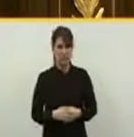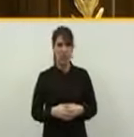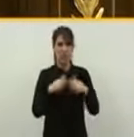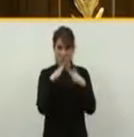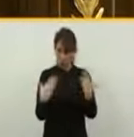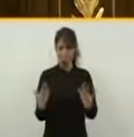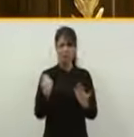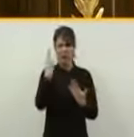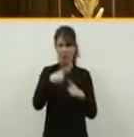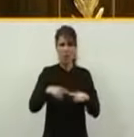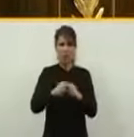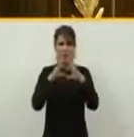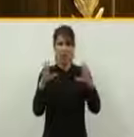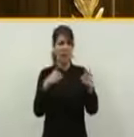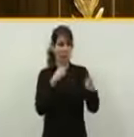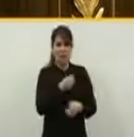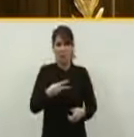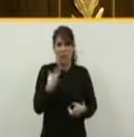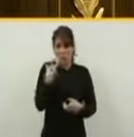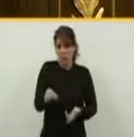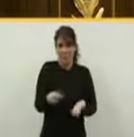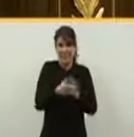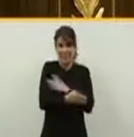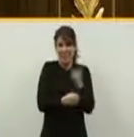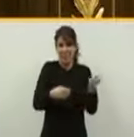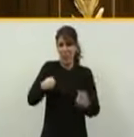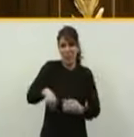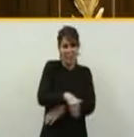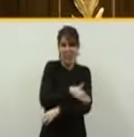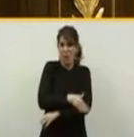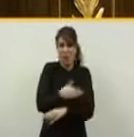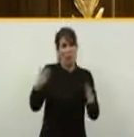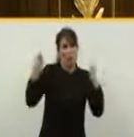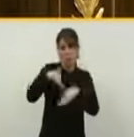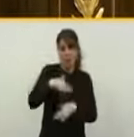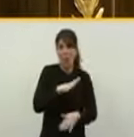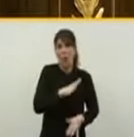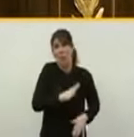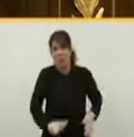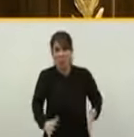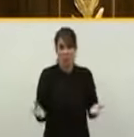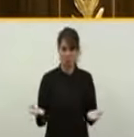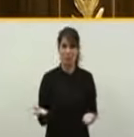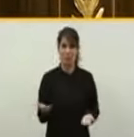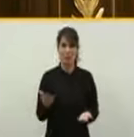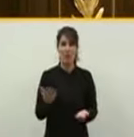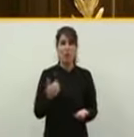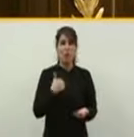a salir un no y usted no va a ser presidente, de momento. Y recalco, de